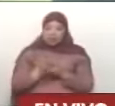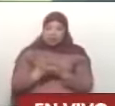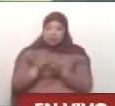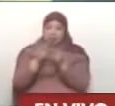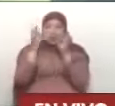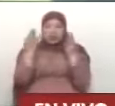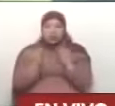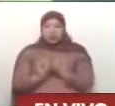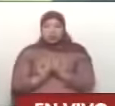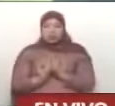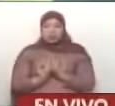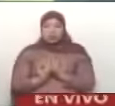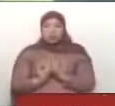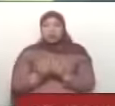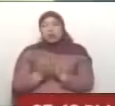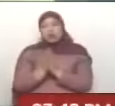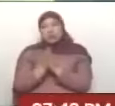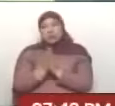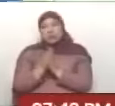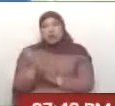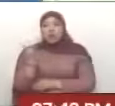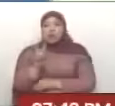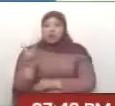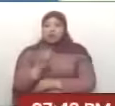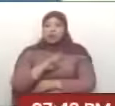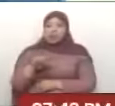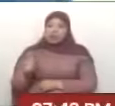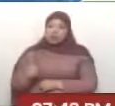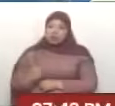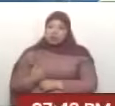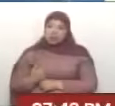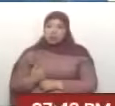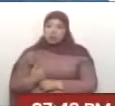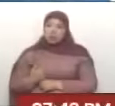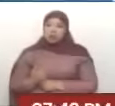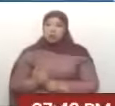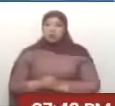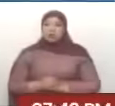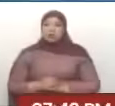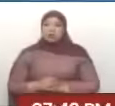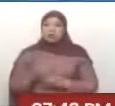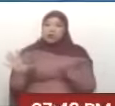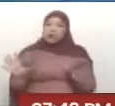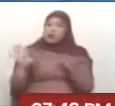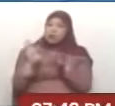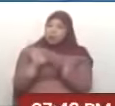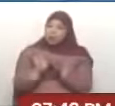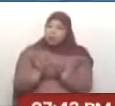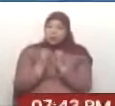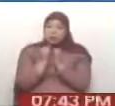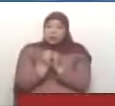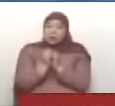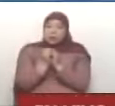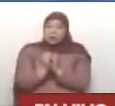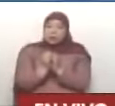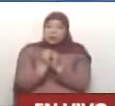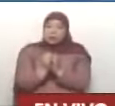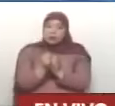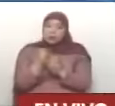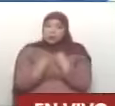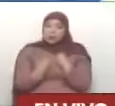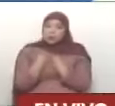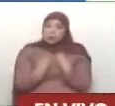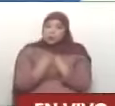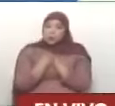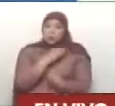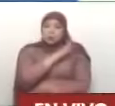familia. Es nuestra petición desde Venezuela. Pero mientras nosotros nos unimos espiritualmente a la angustia de los palestinos y